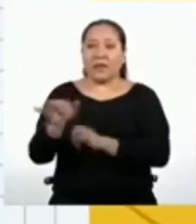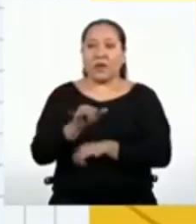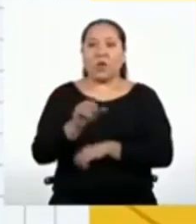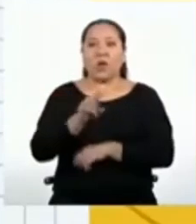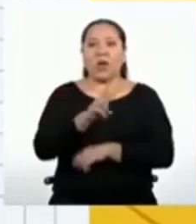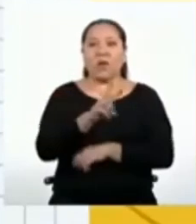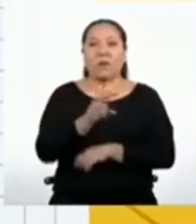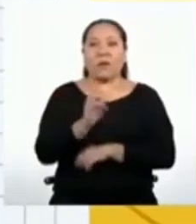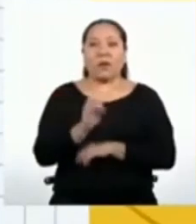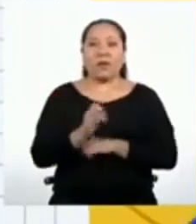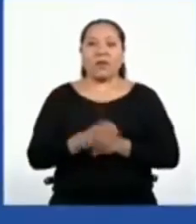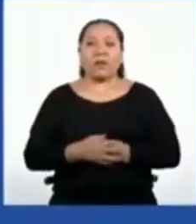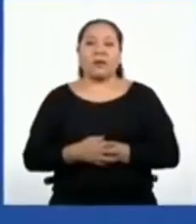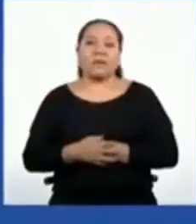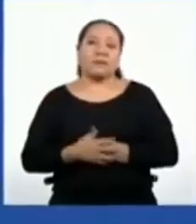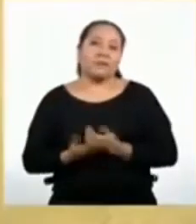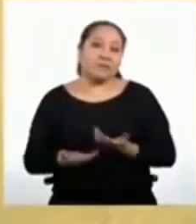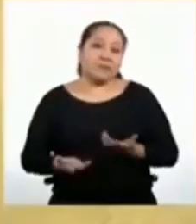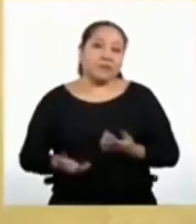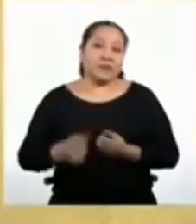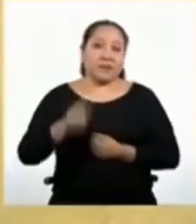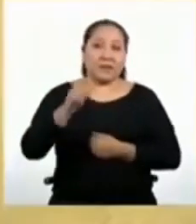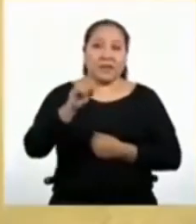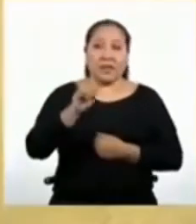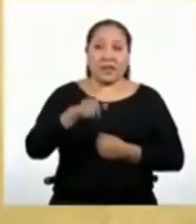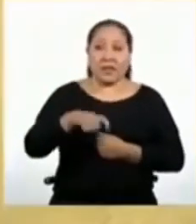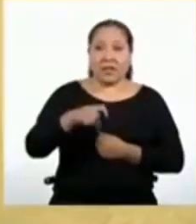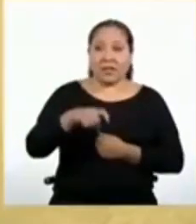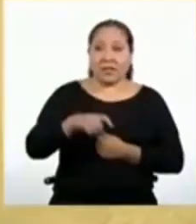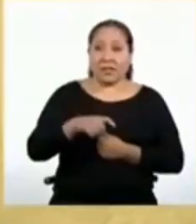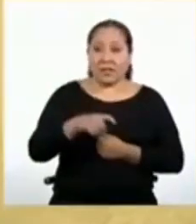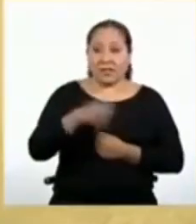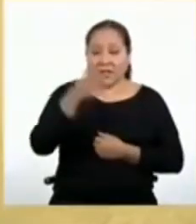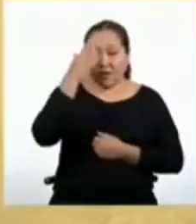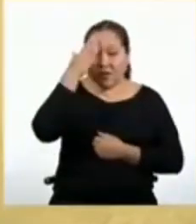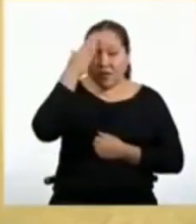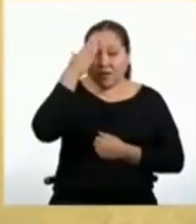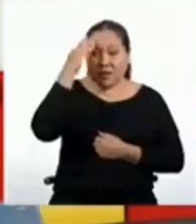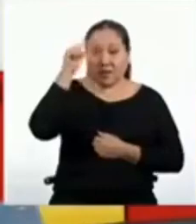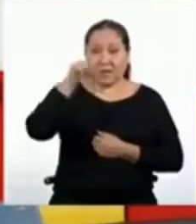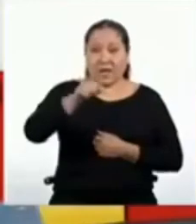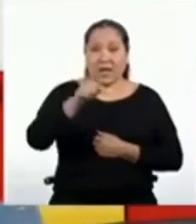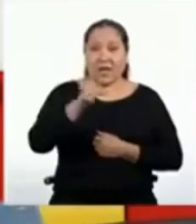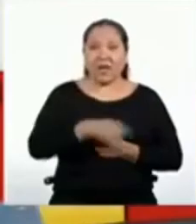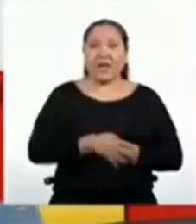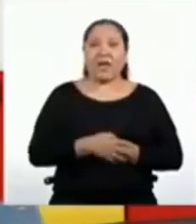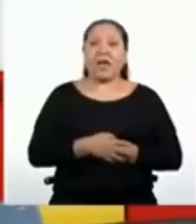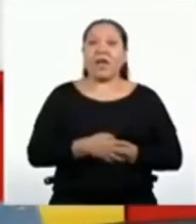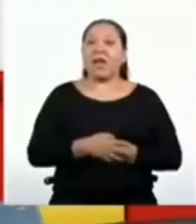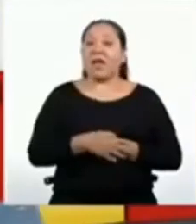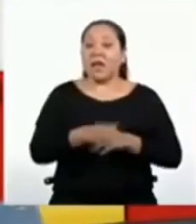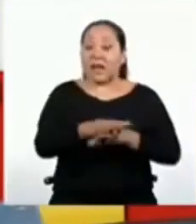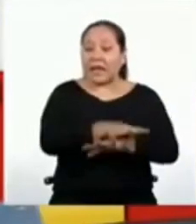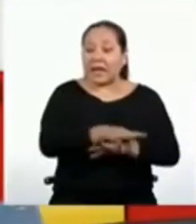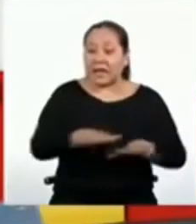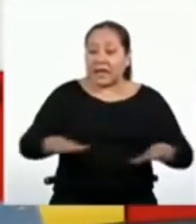a 20. Entonces, en el piso 7 habría...